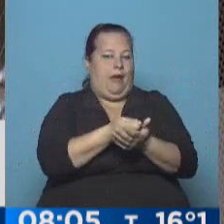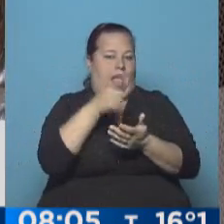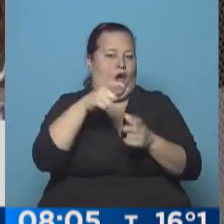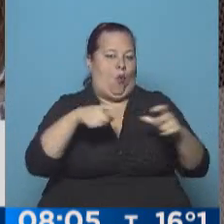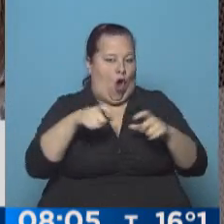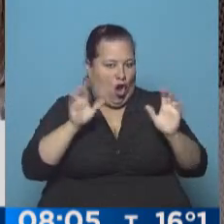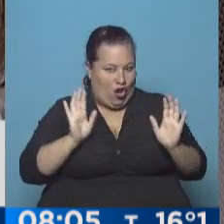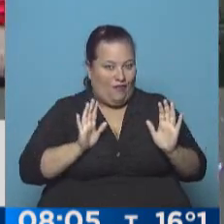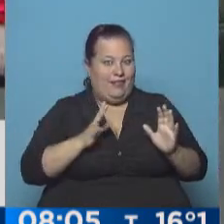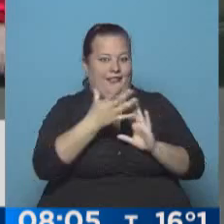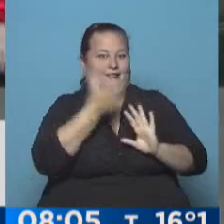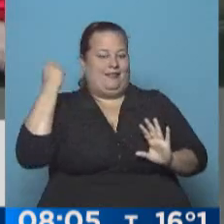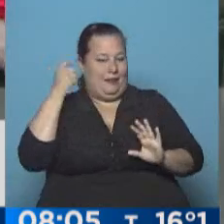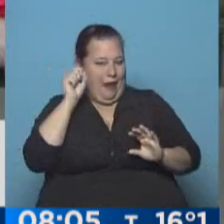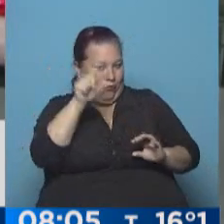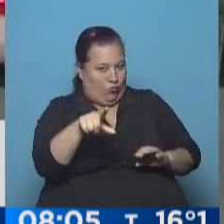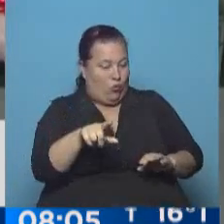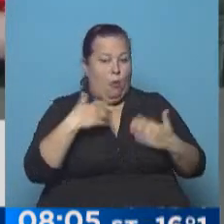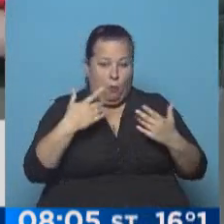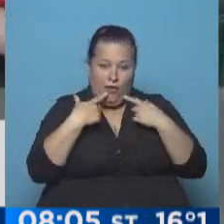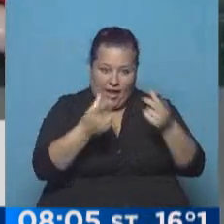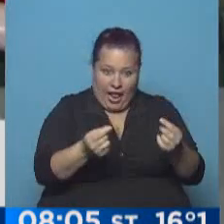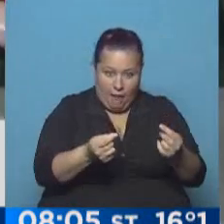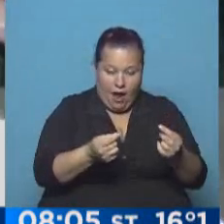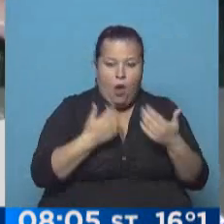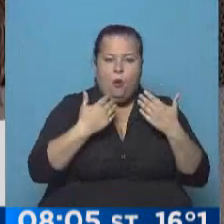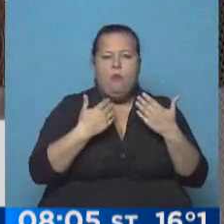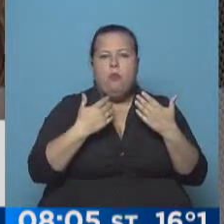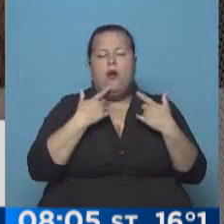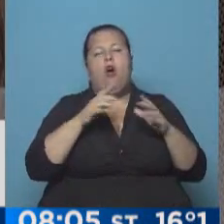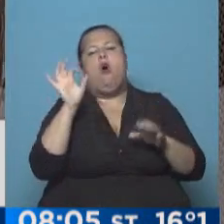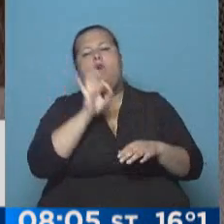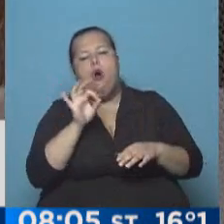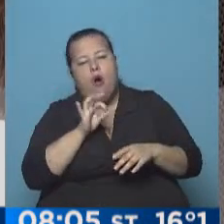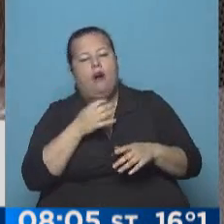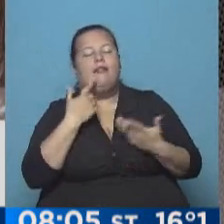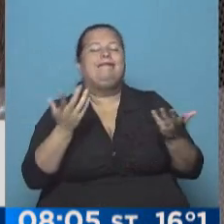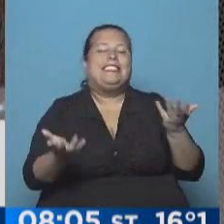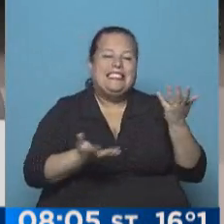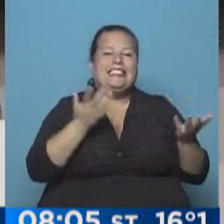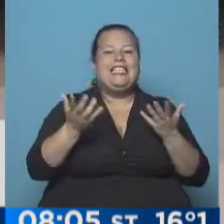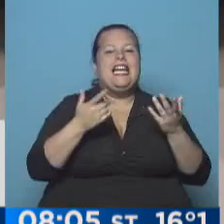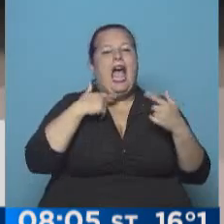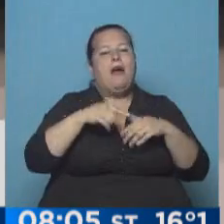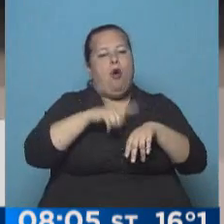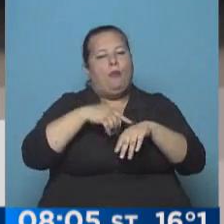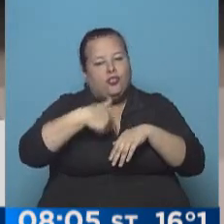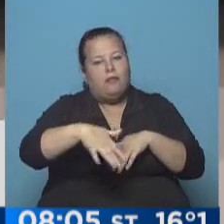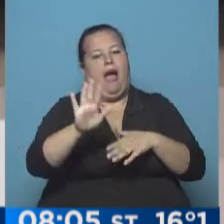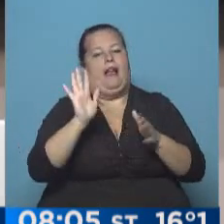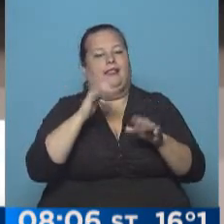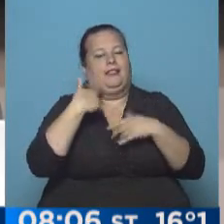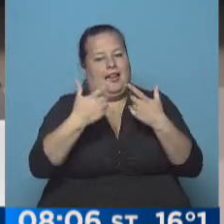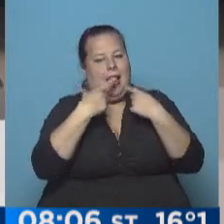bonistas que retienen su plata ahora se puede apelar tiene una instancia más de apelación